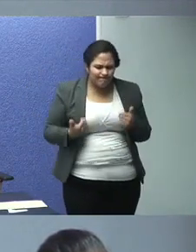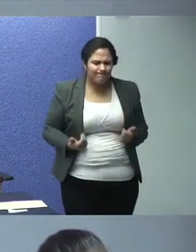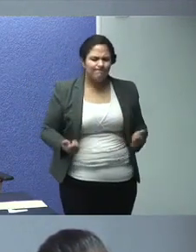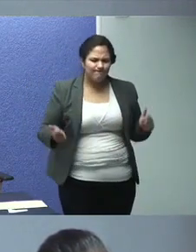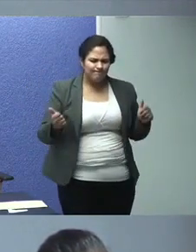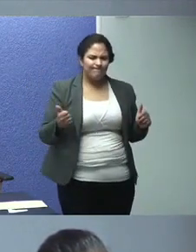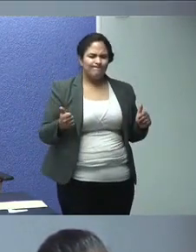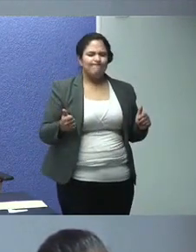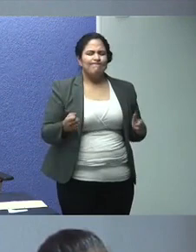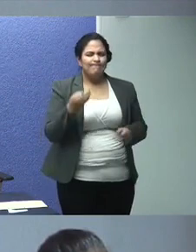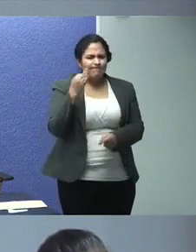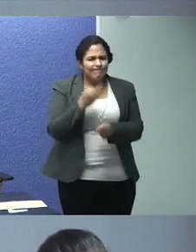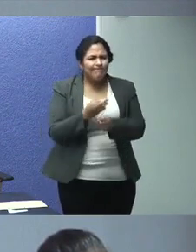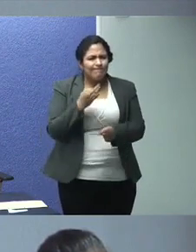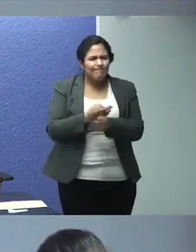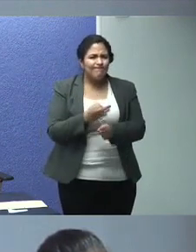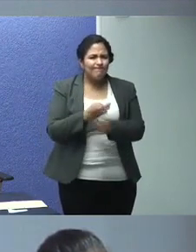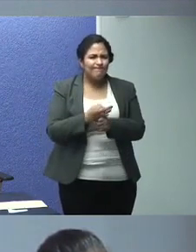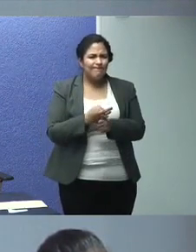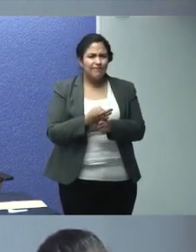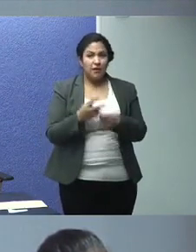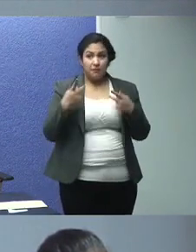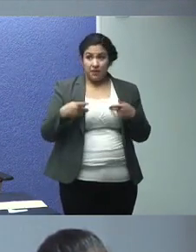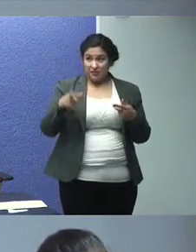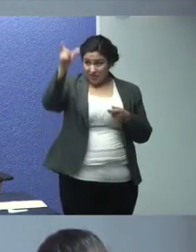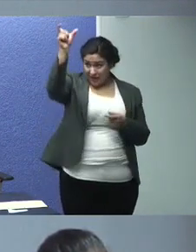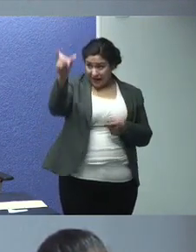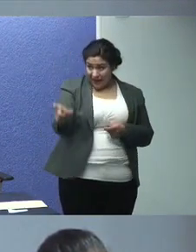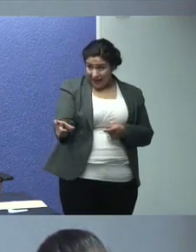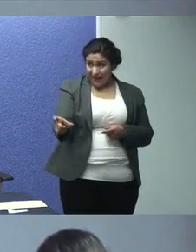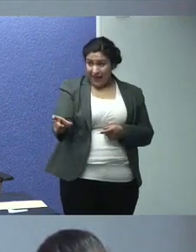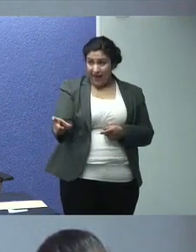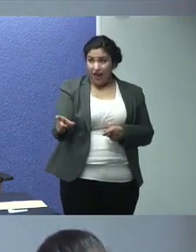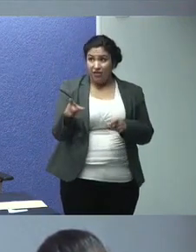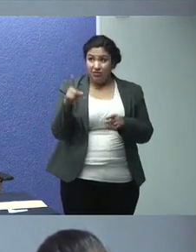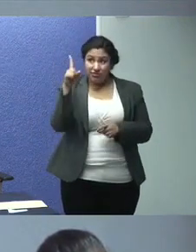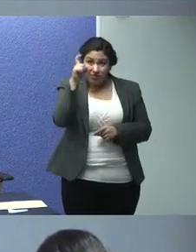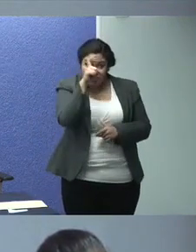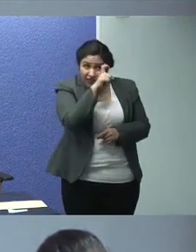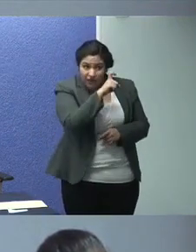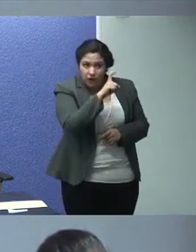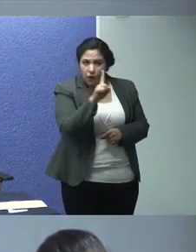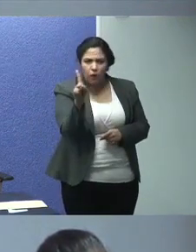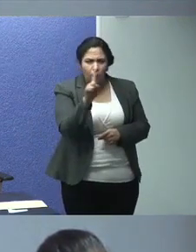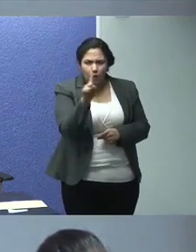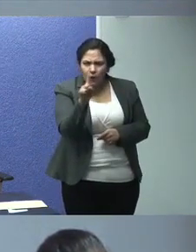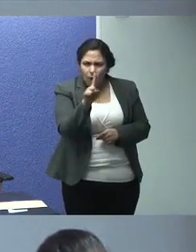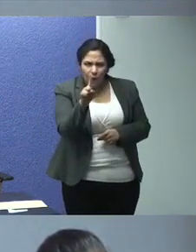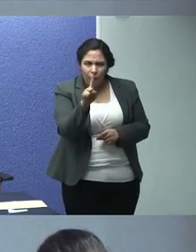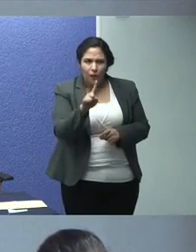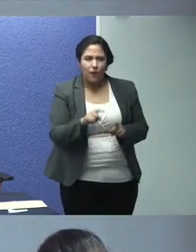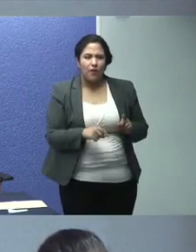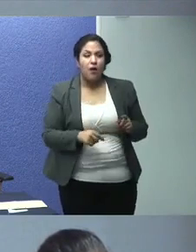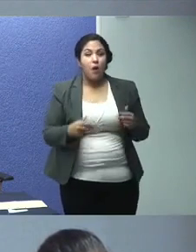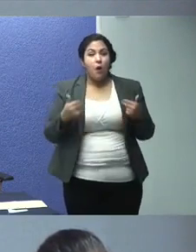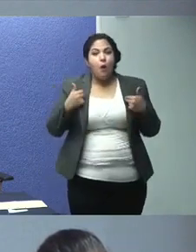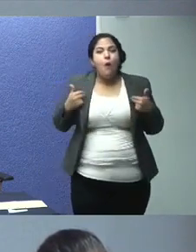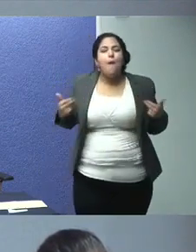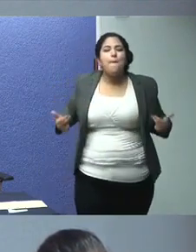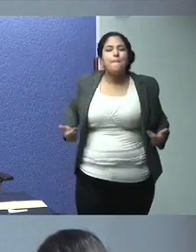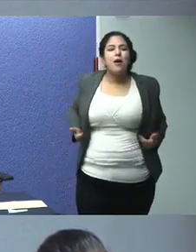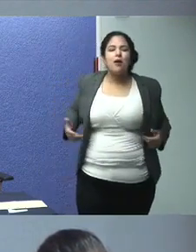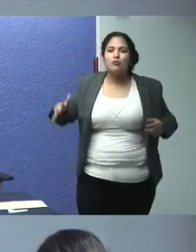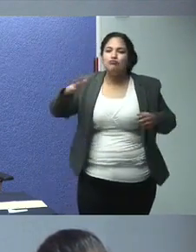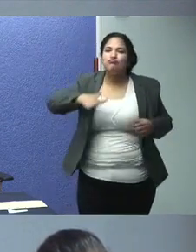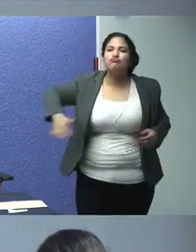en una complejidad, no de la persona con discapacidad, de lo que es la condición humana, de